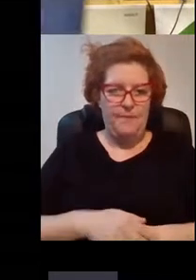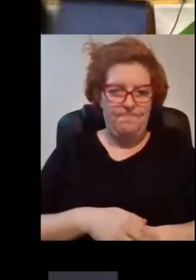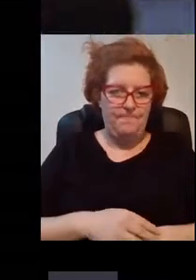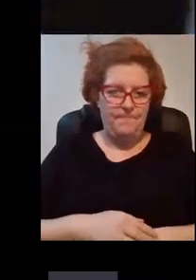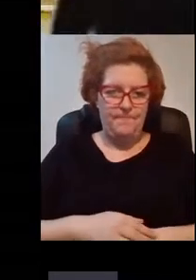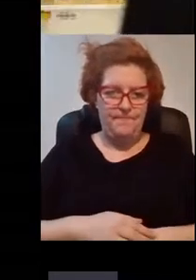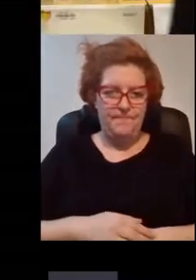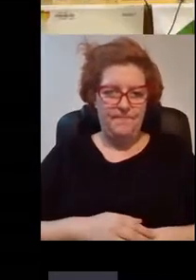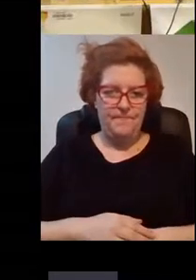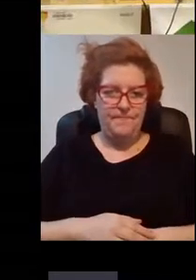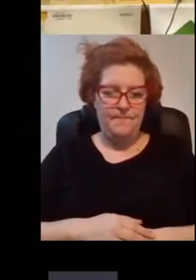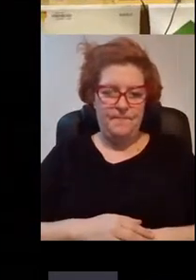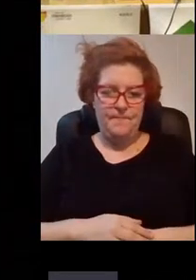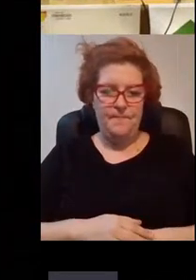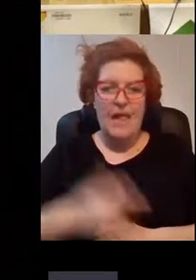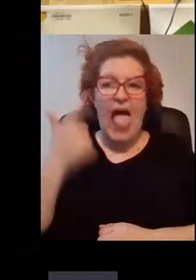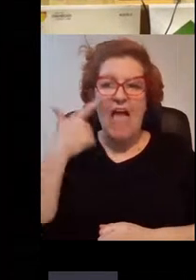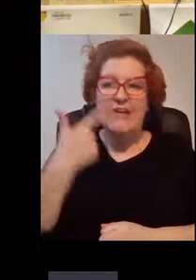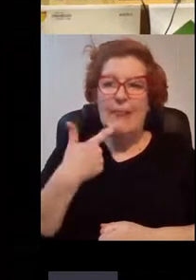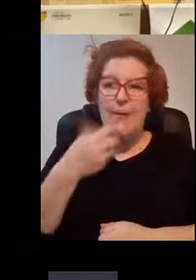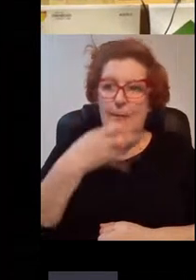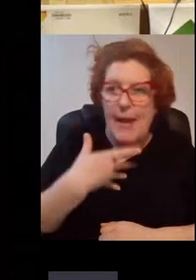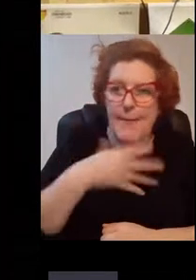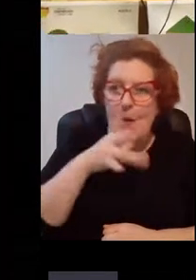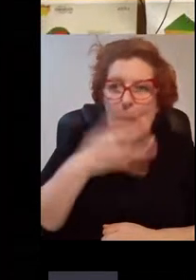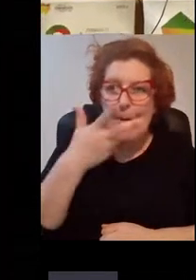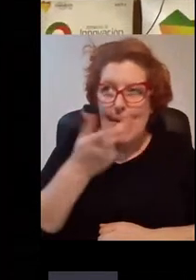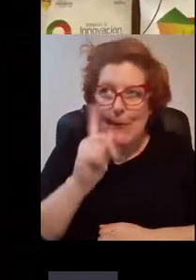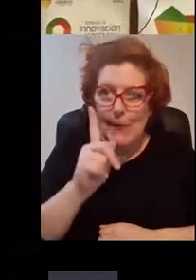A ver si lo digo bien, porque desconozco